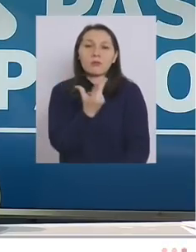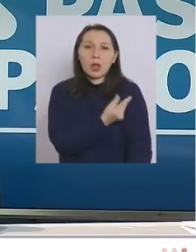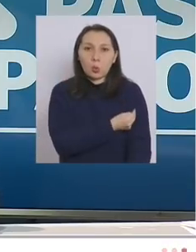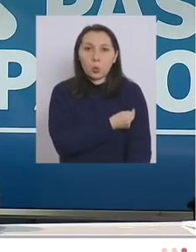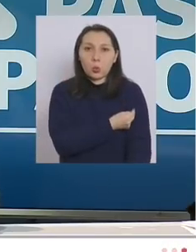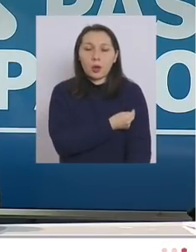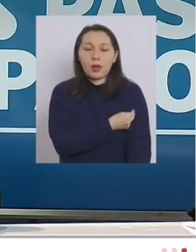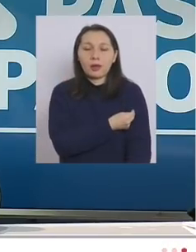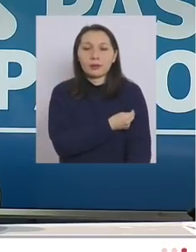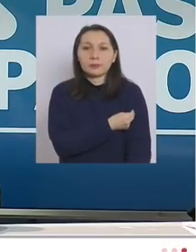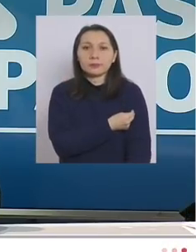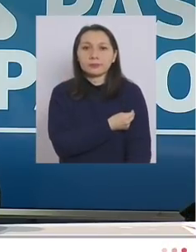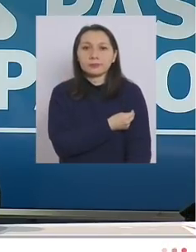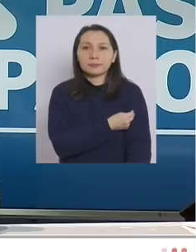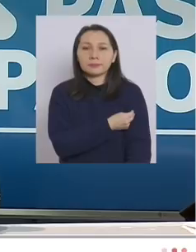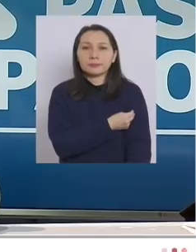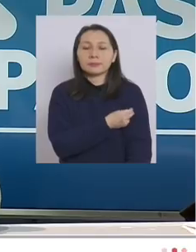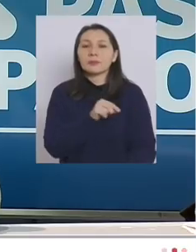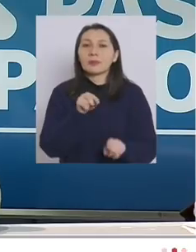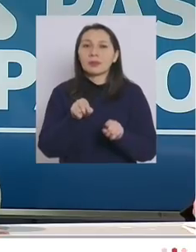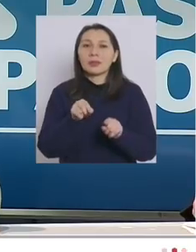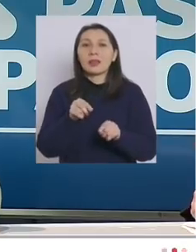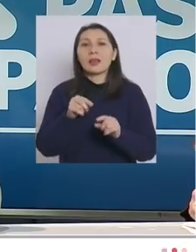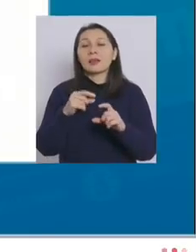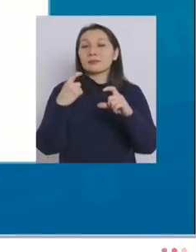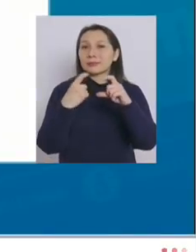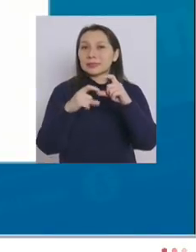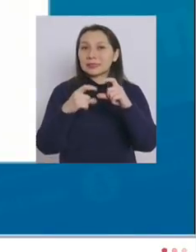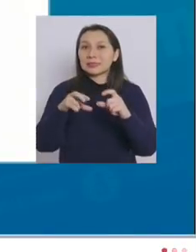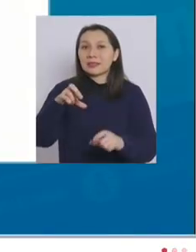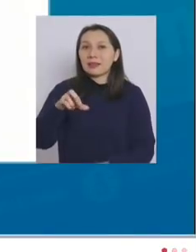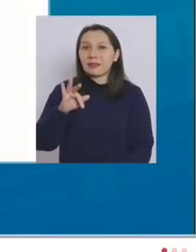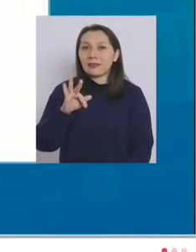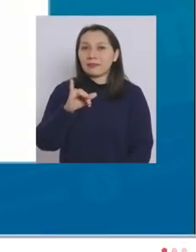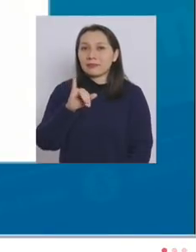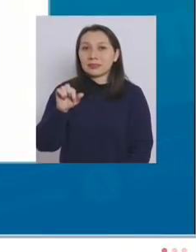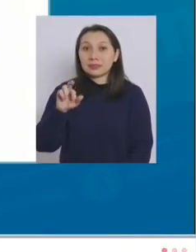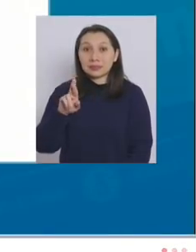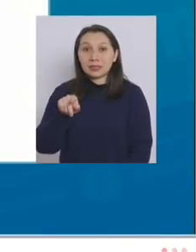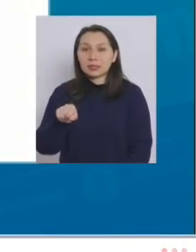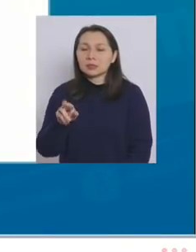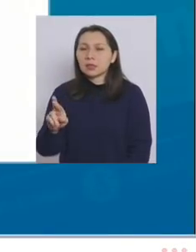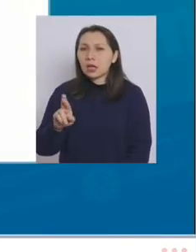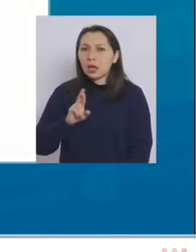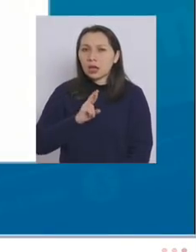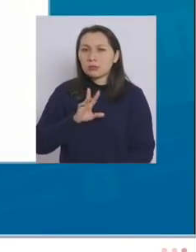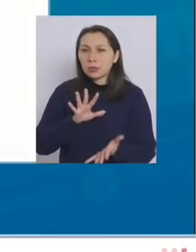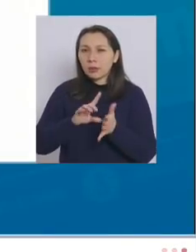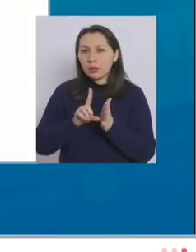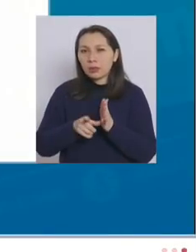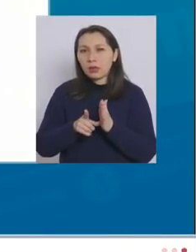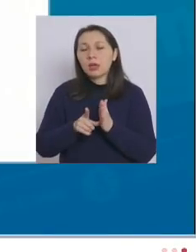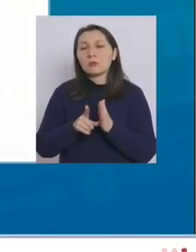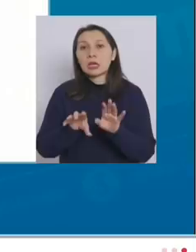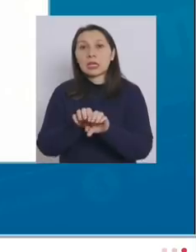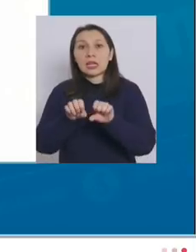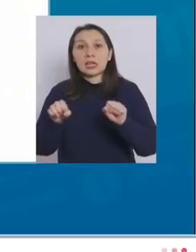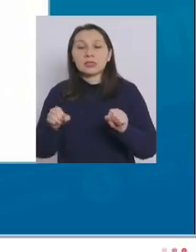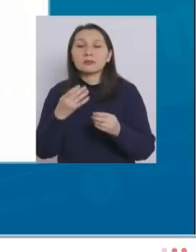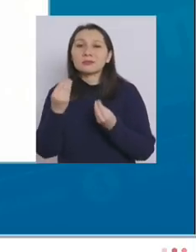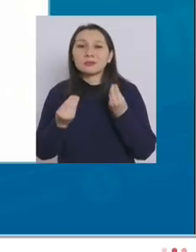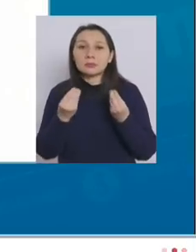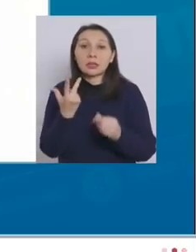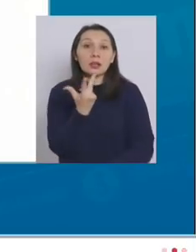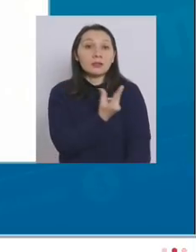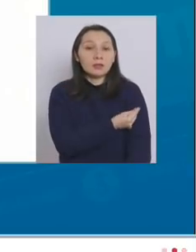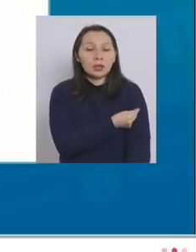vacunación, con la vacuna de Pfizer. Son resultados, ¿cierto?, que demoraron un poco más en salir porque es una